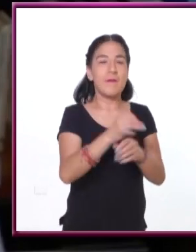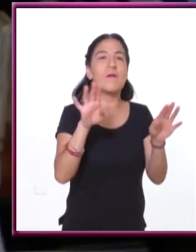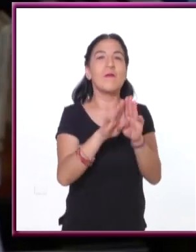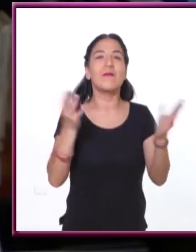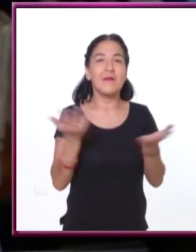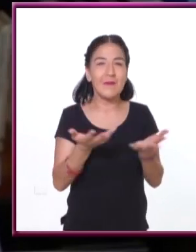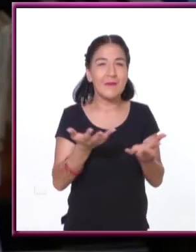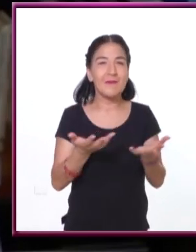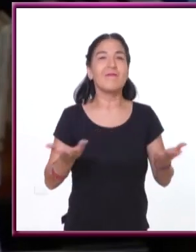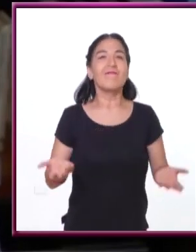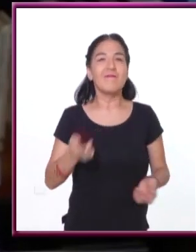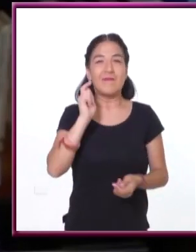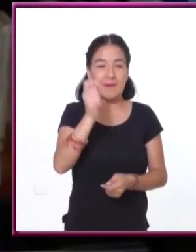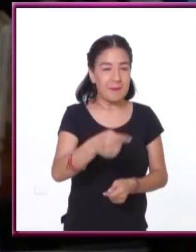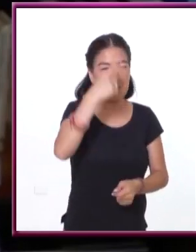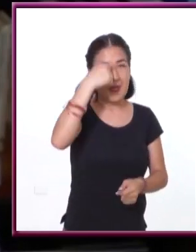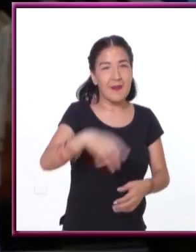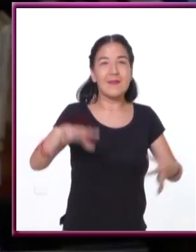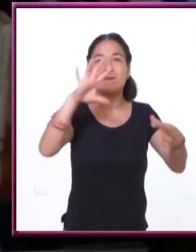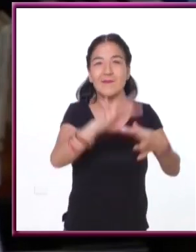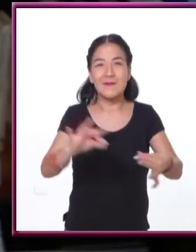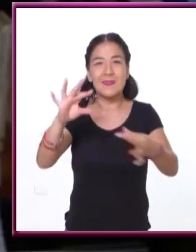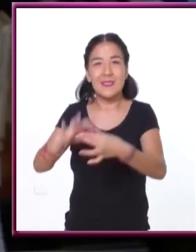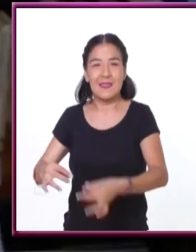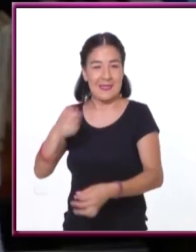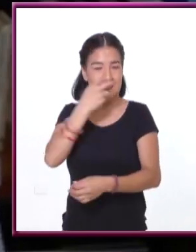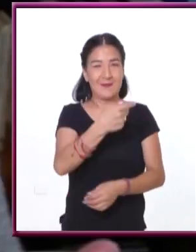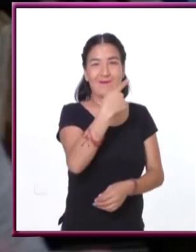trabajo de explicar